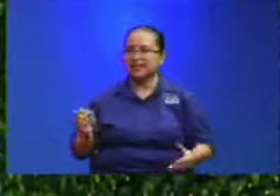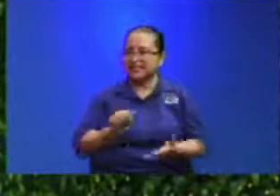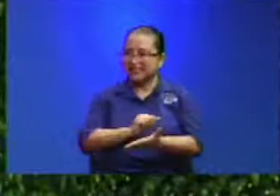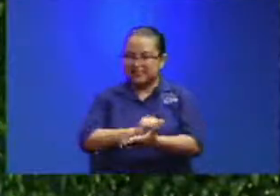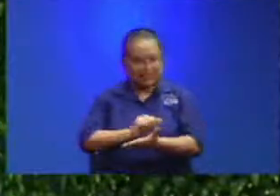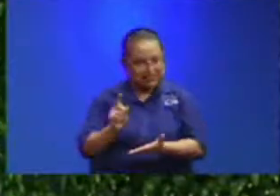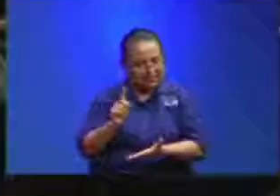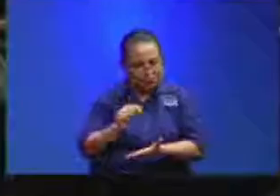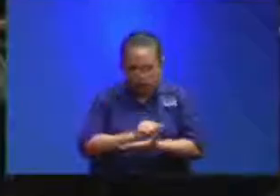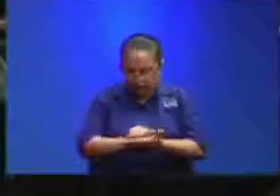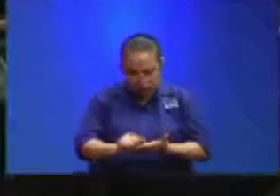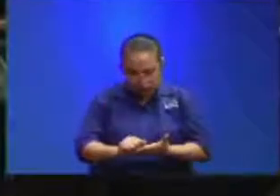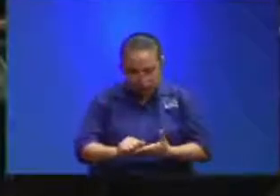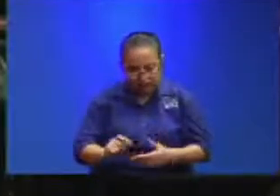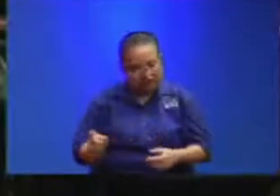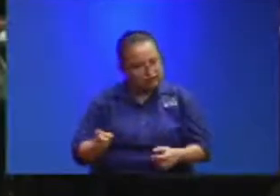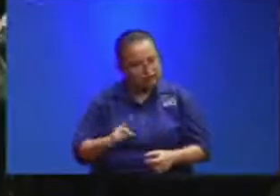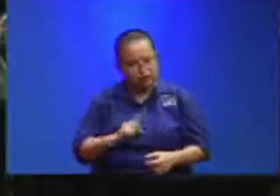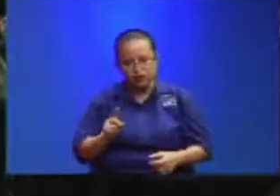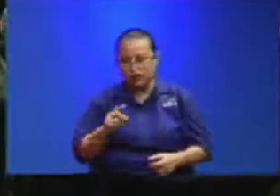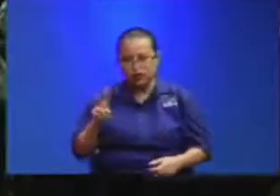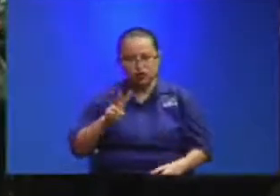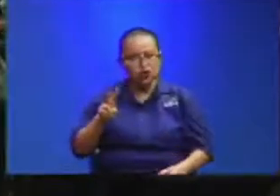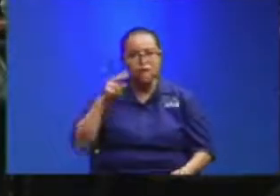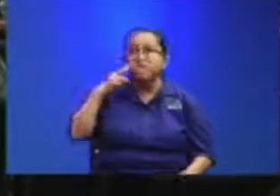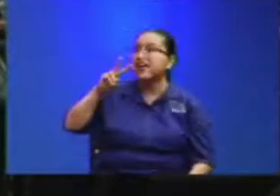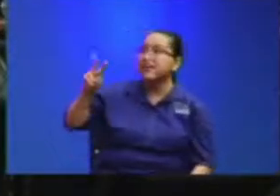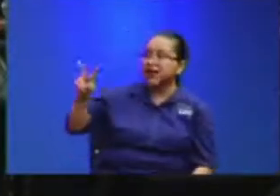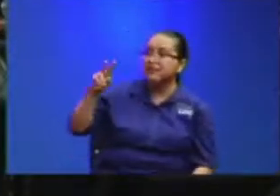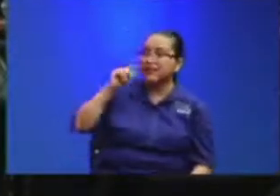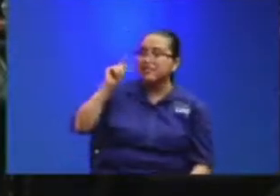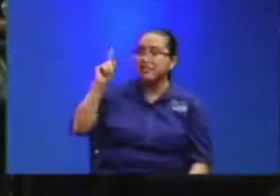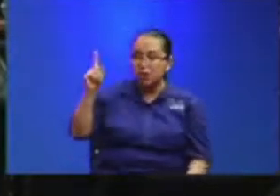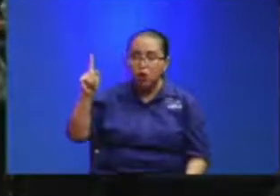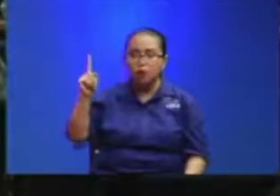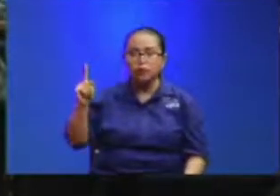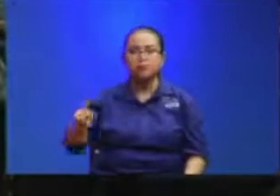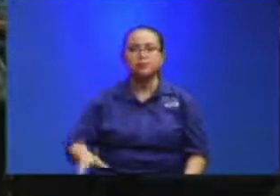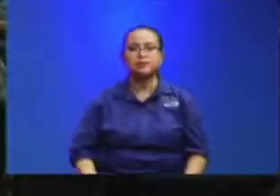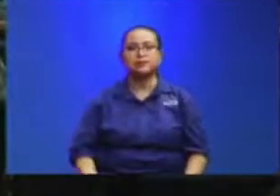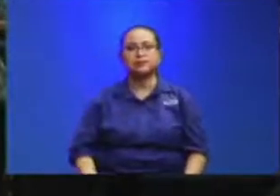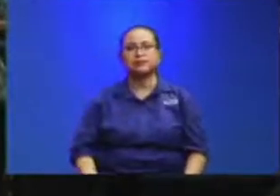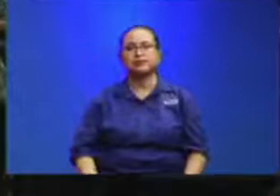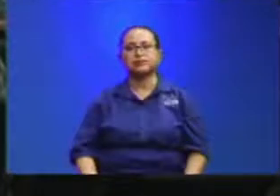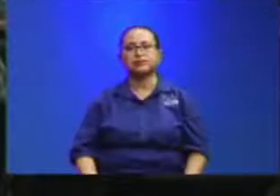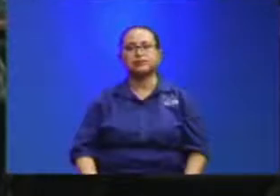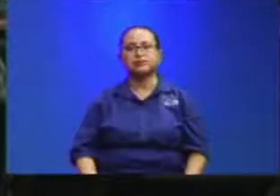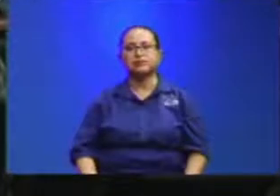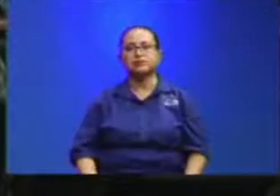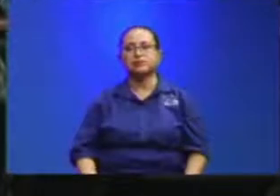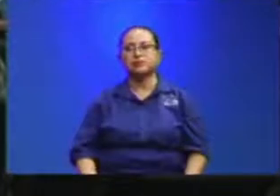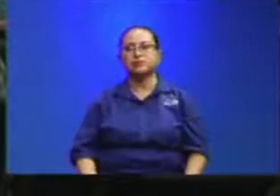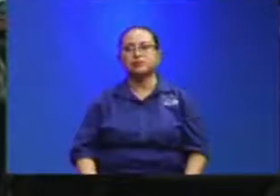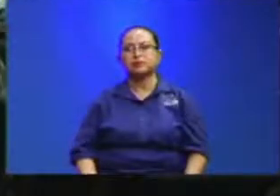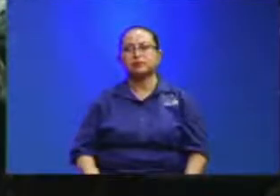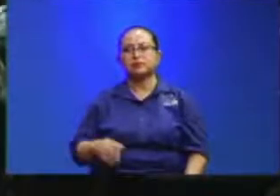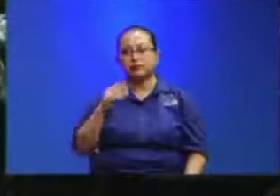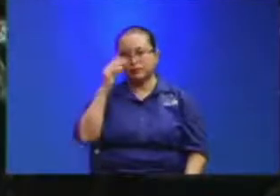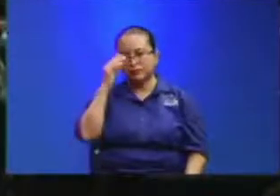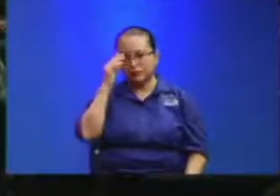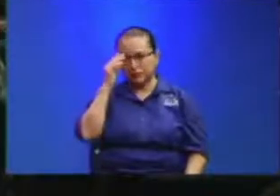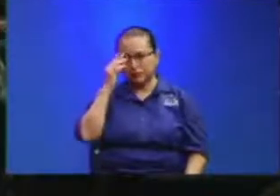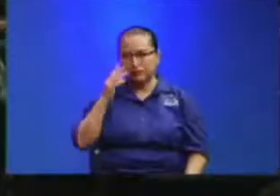él no viene ya por los pecadores se viene por lo que él justificó todos los demás los pasa a la gran tribulación ok